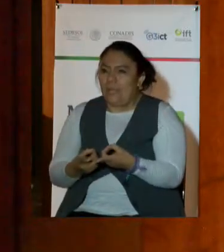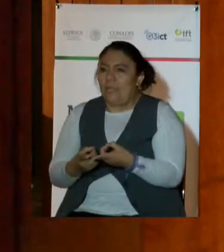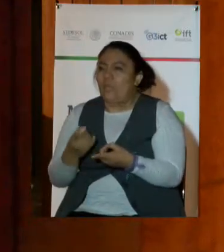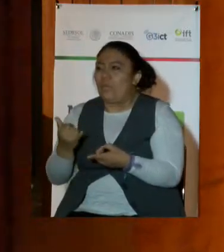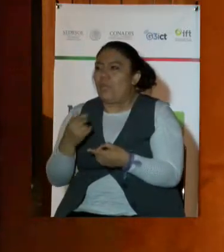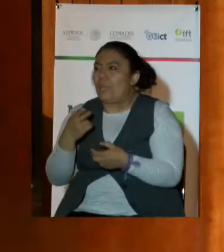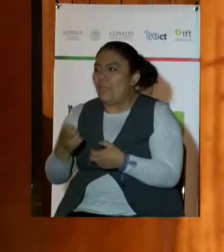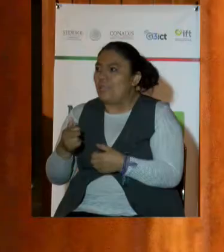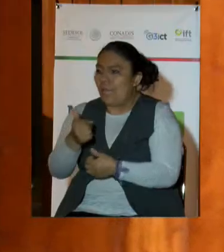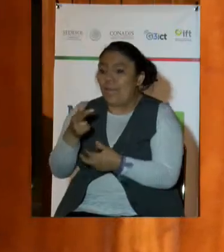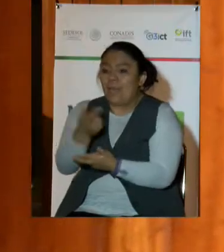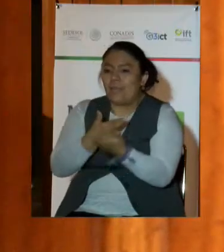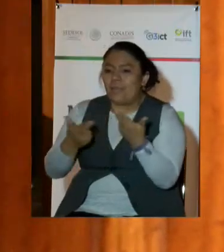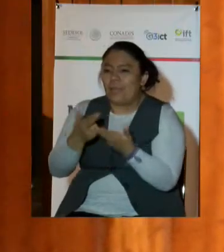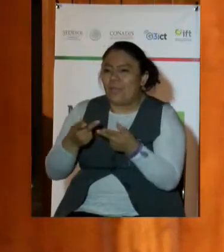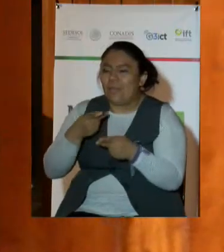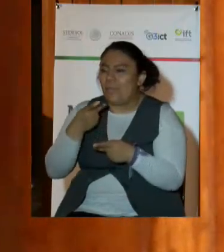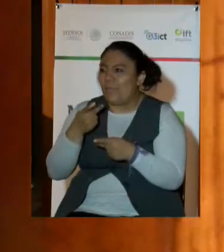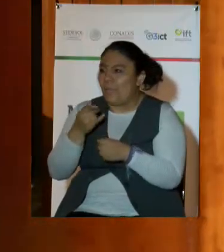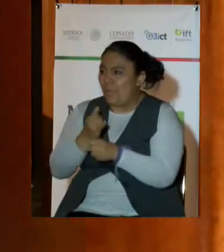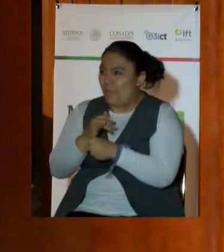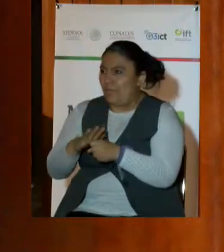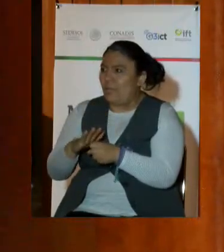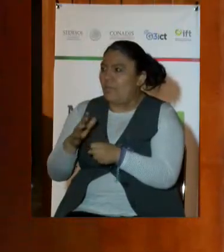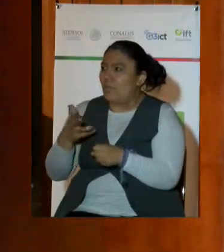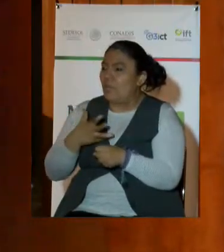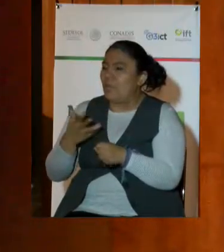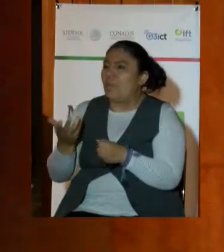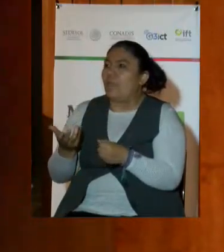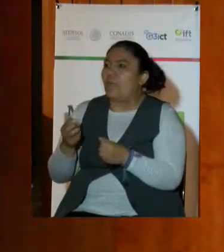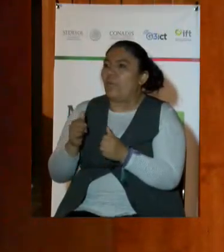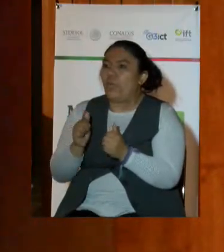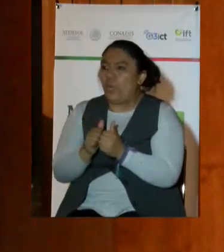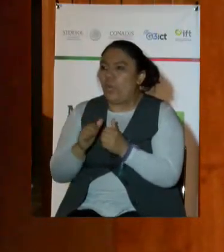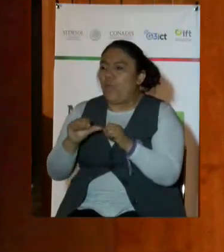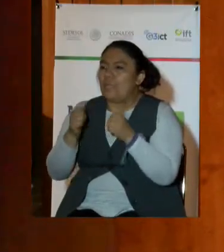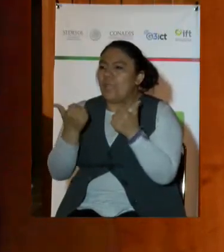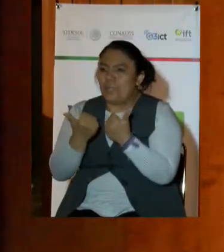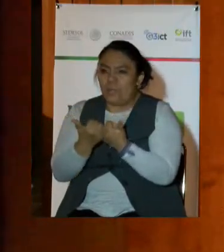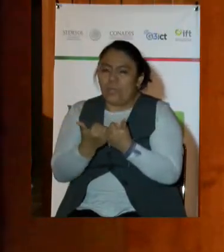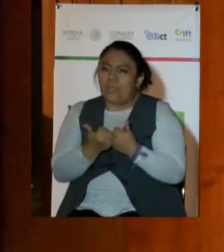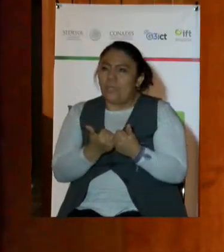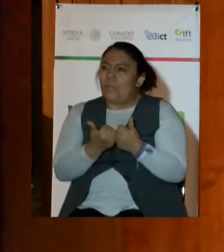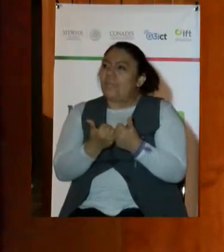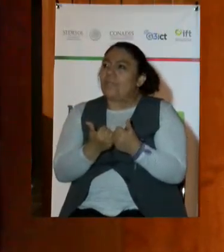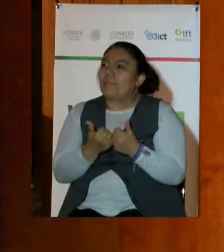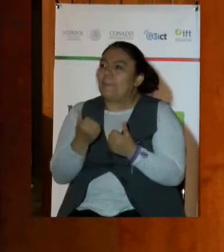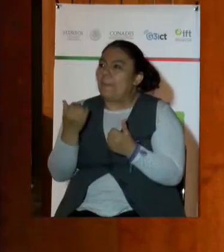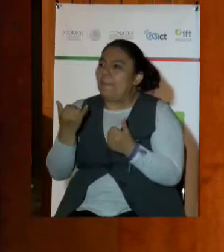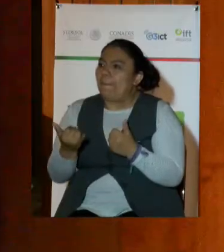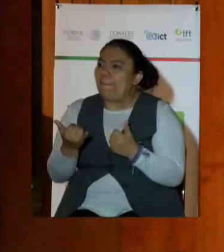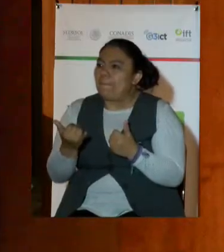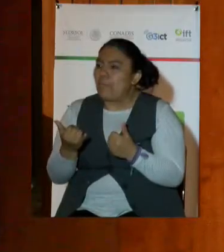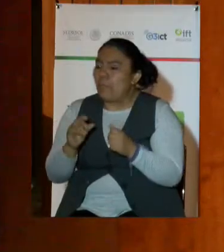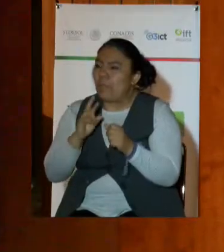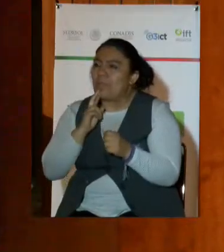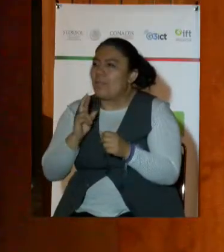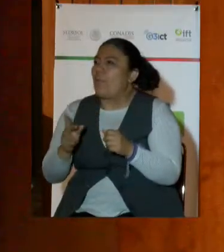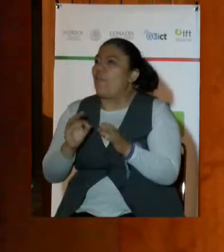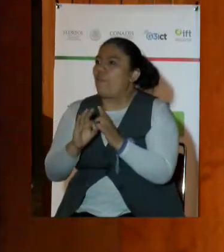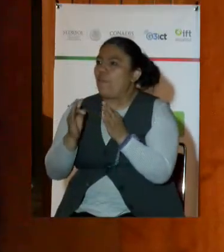un paso pequeñito. Lo importante de los lineamientos va a ser que efectivamente tengan una buena ejecución y que